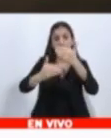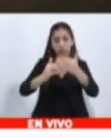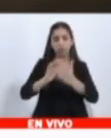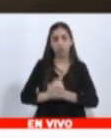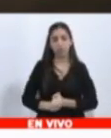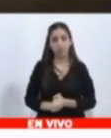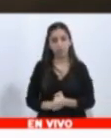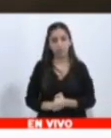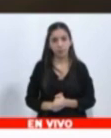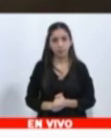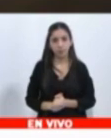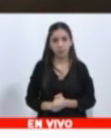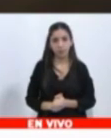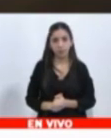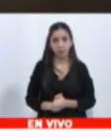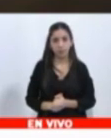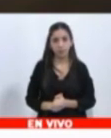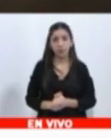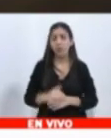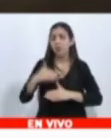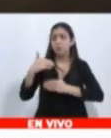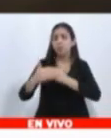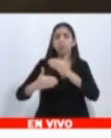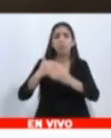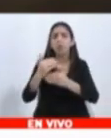a llevar adelante un proceso